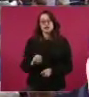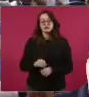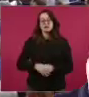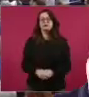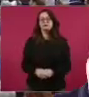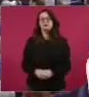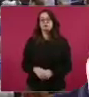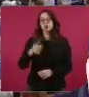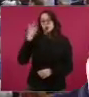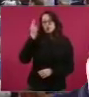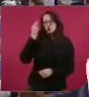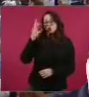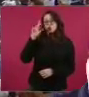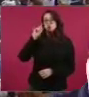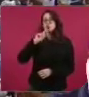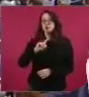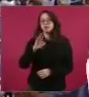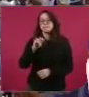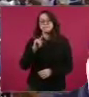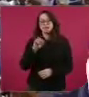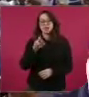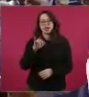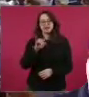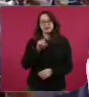amigas, amigos del Presidium,